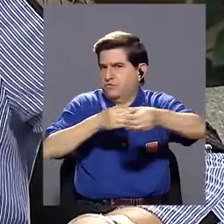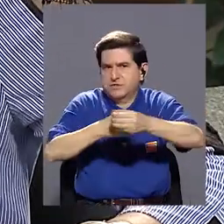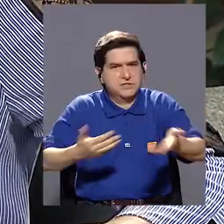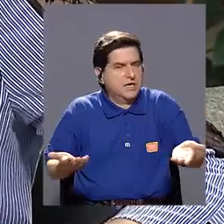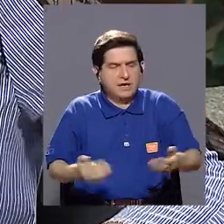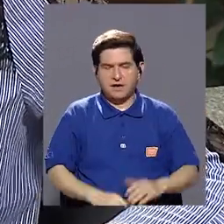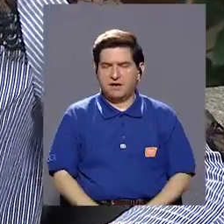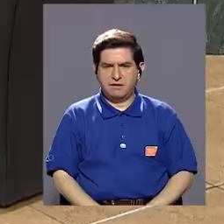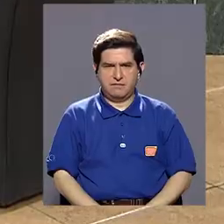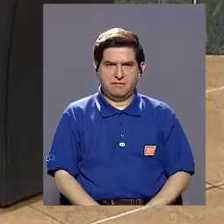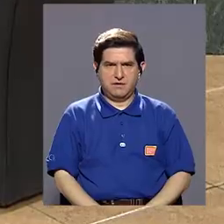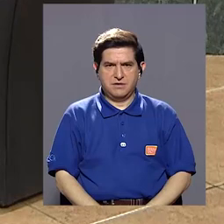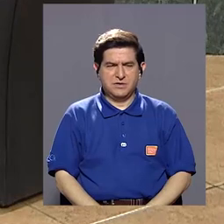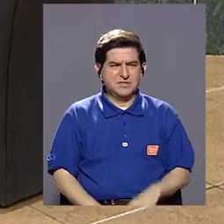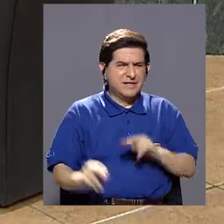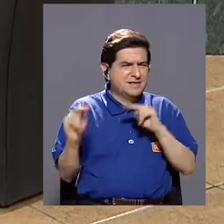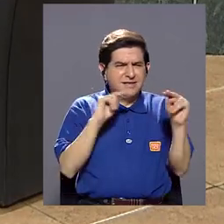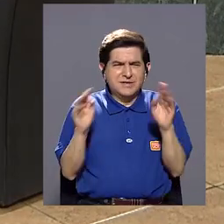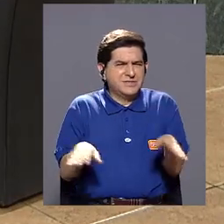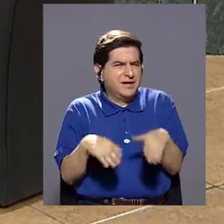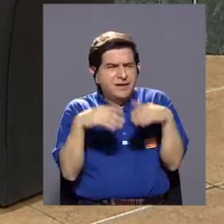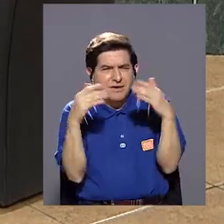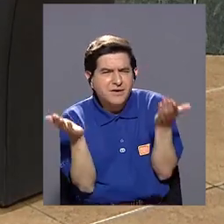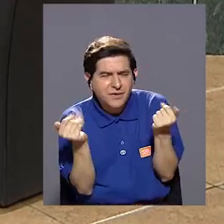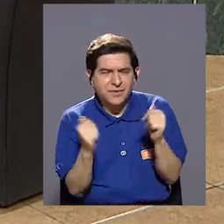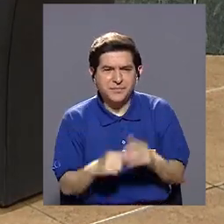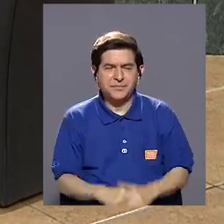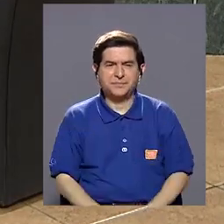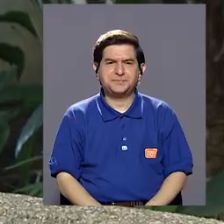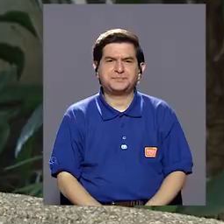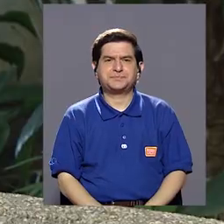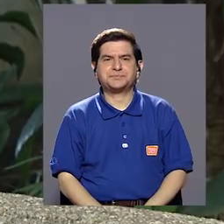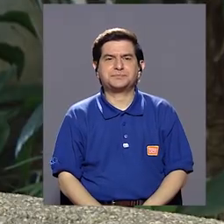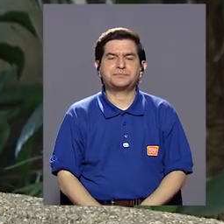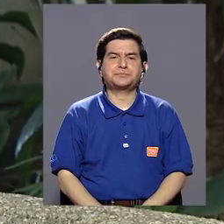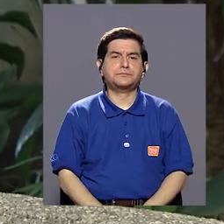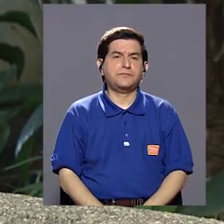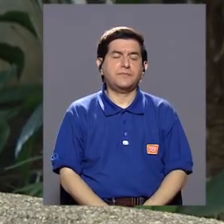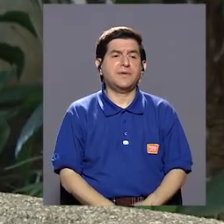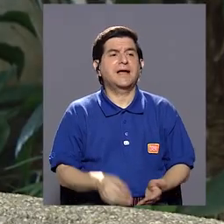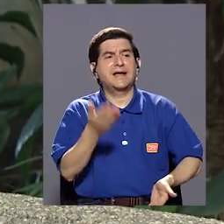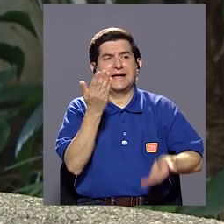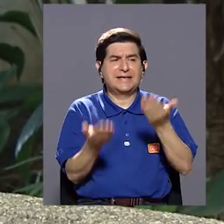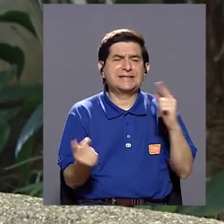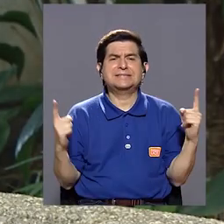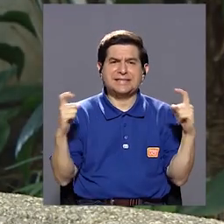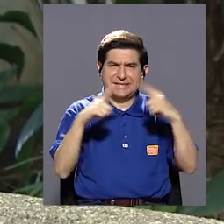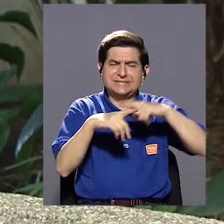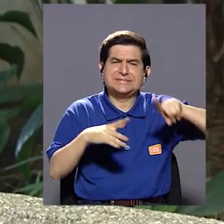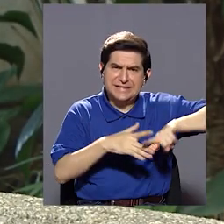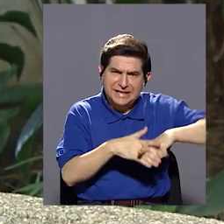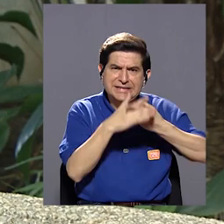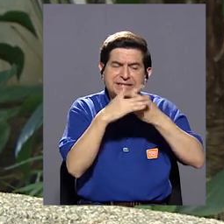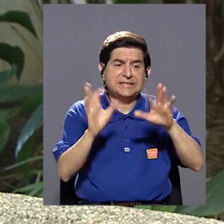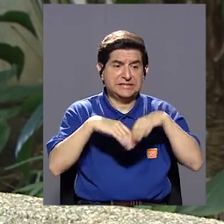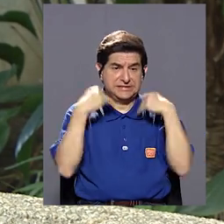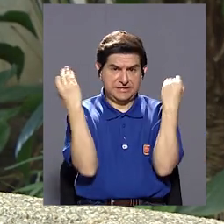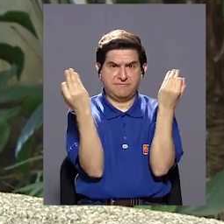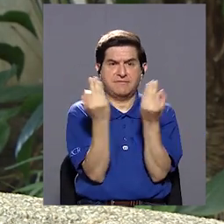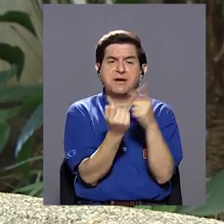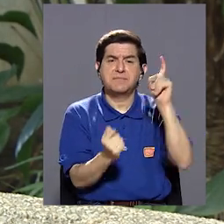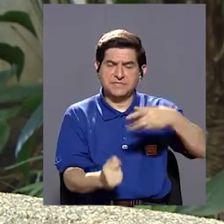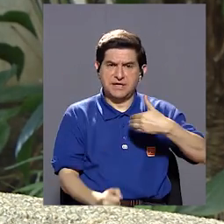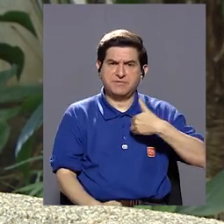a una oficina, ¿verdad? Claro. Pero entonces, ¿cómo negociar eso, verdad? Sí, eso puede resultar complicado al inicio porque